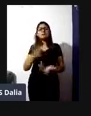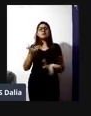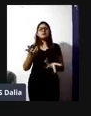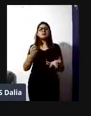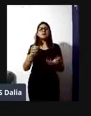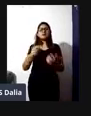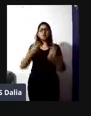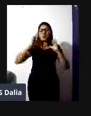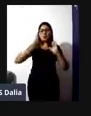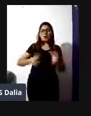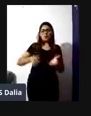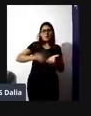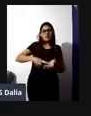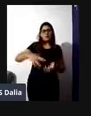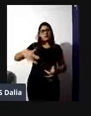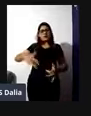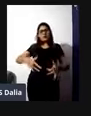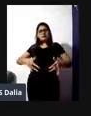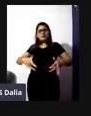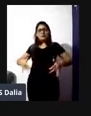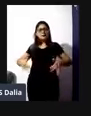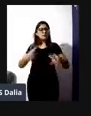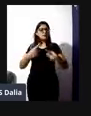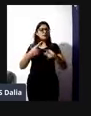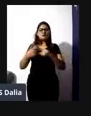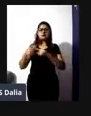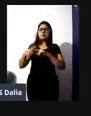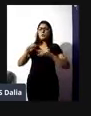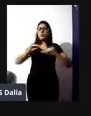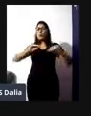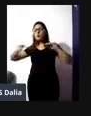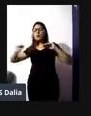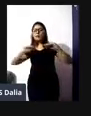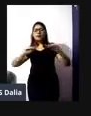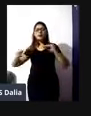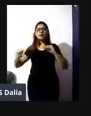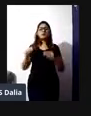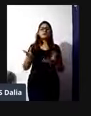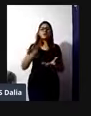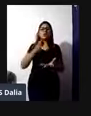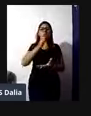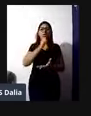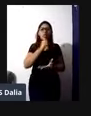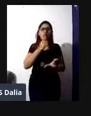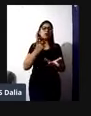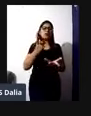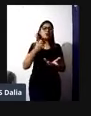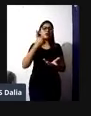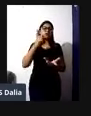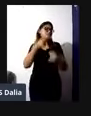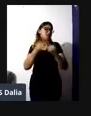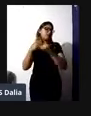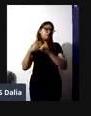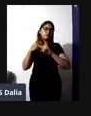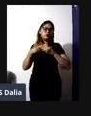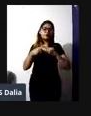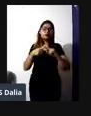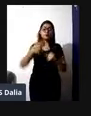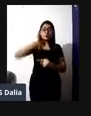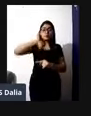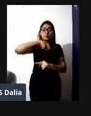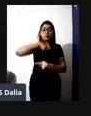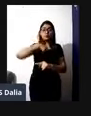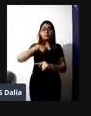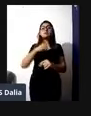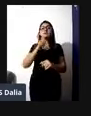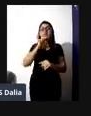nuestro intestino, en la movilidad, en fin, y eso hace que tengamos también algunas enfermedades